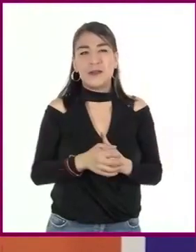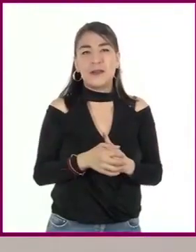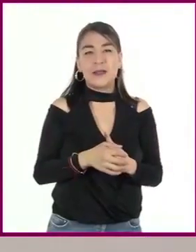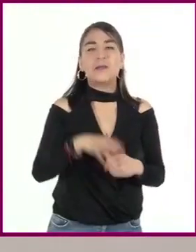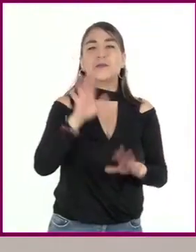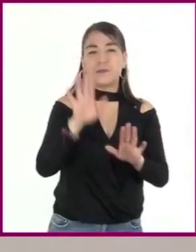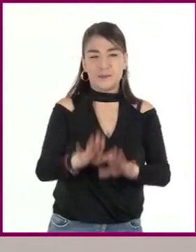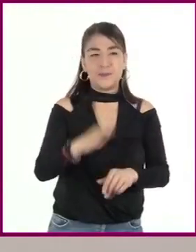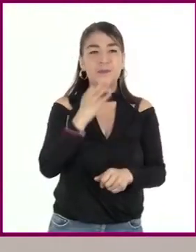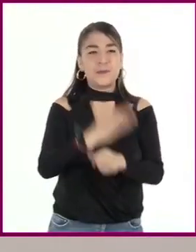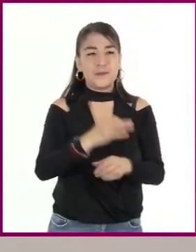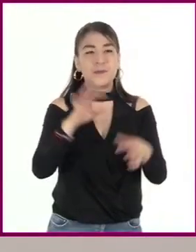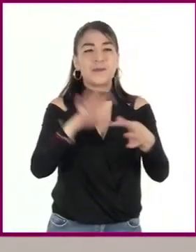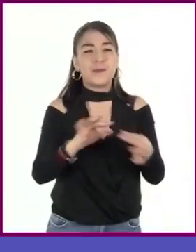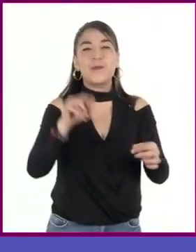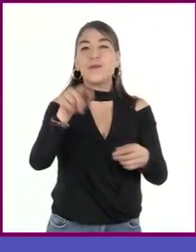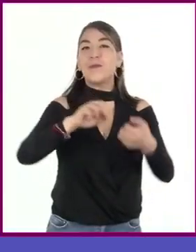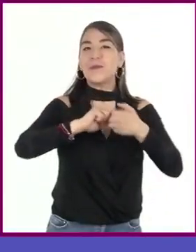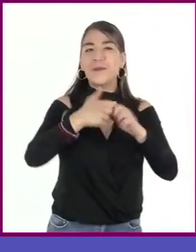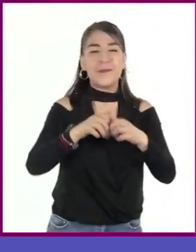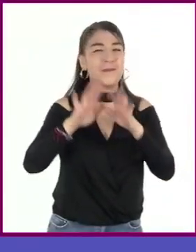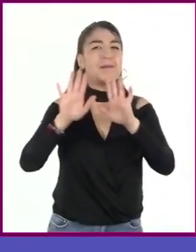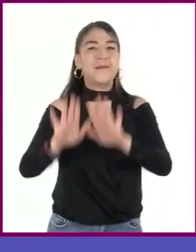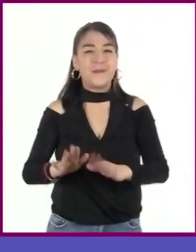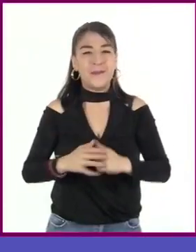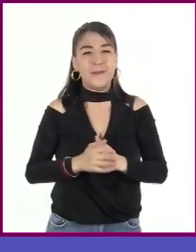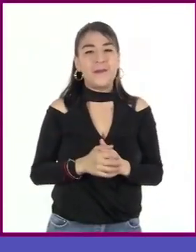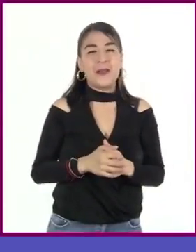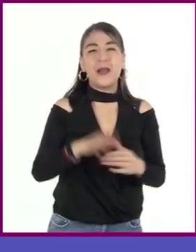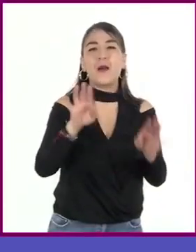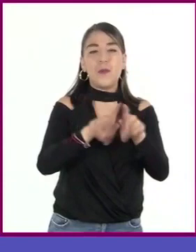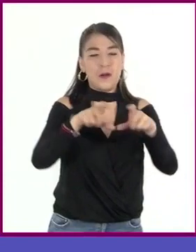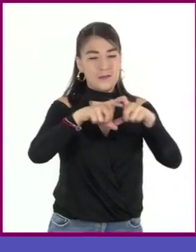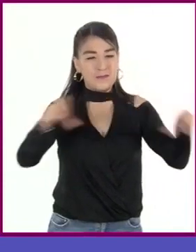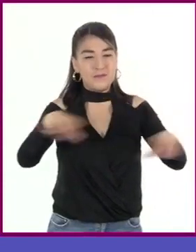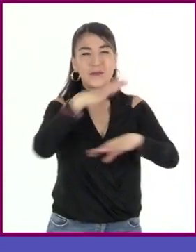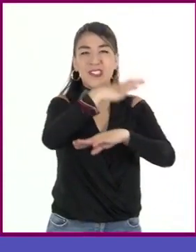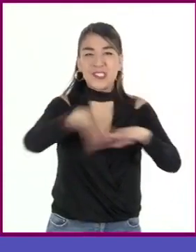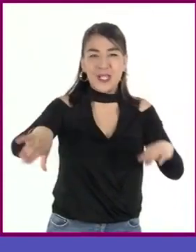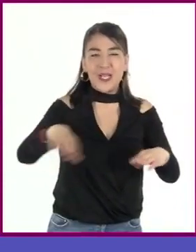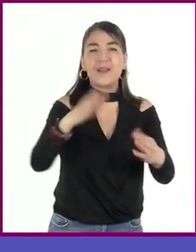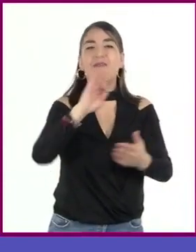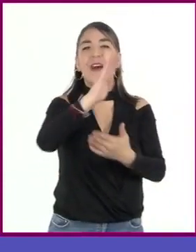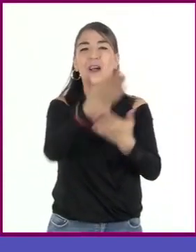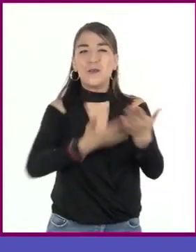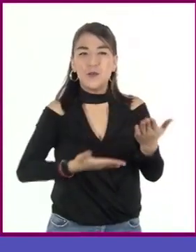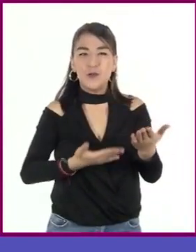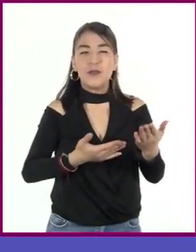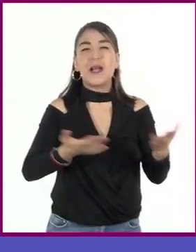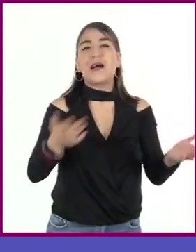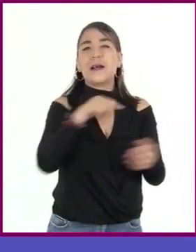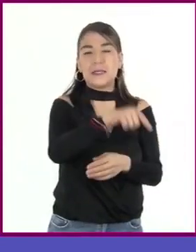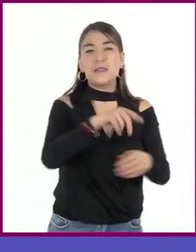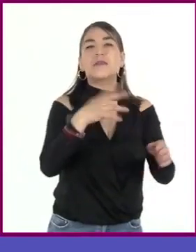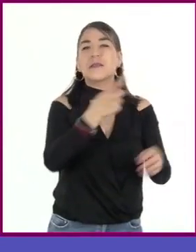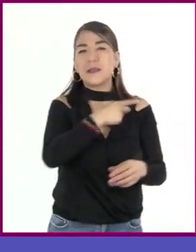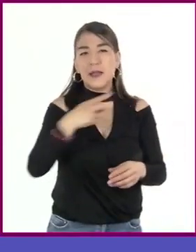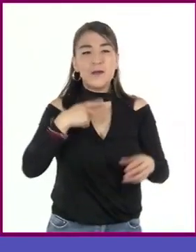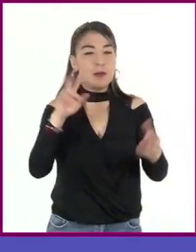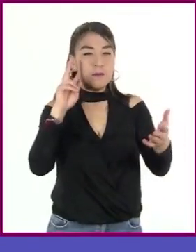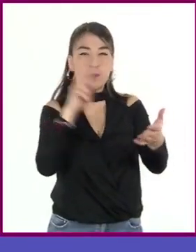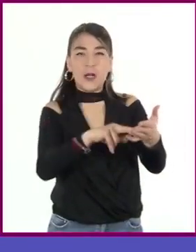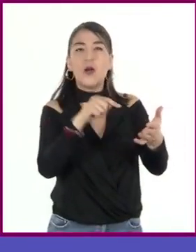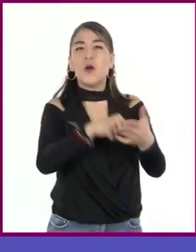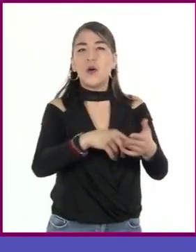eso vamos, no te desesperes. Los pagarés, las facturas, los recibos son documentos que comprueban